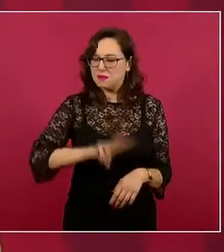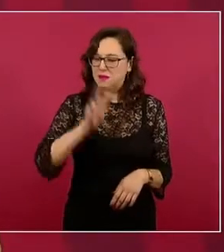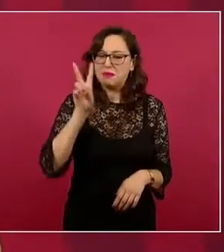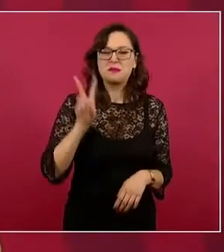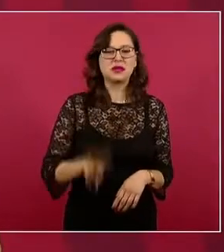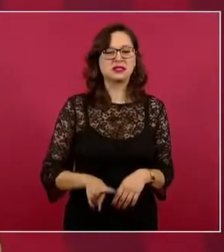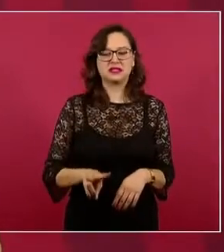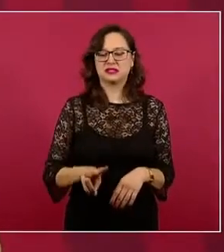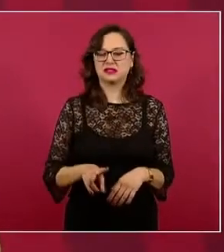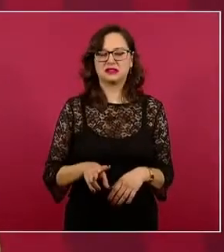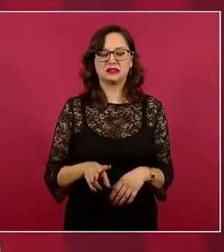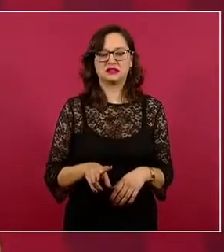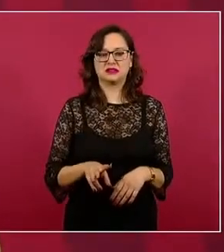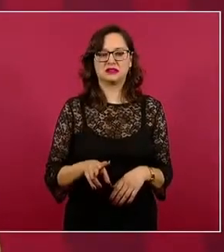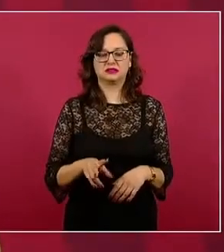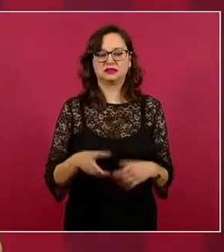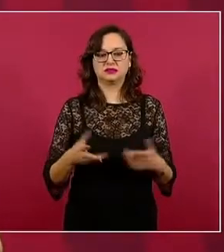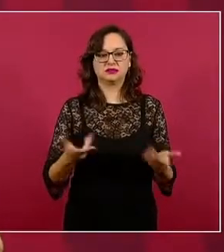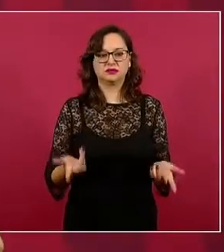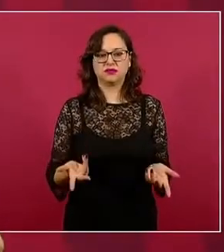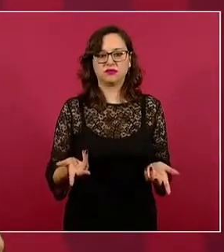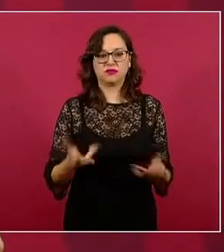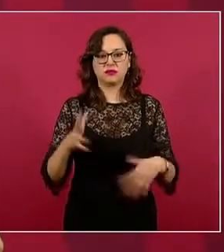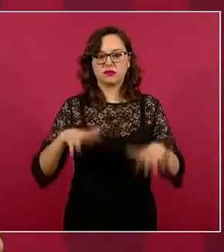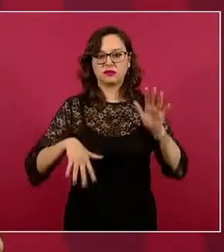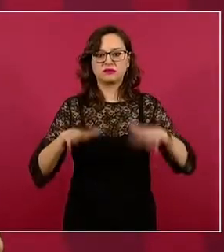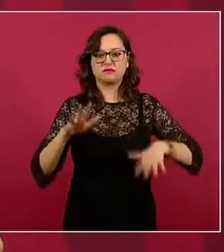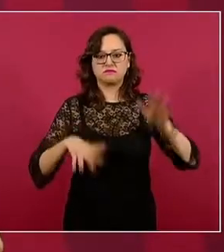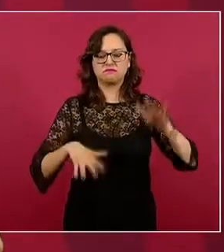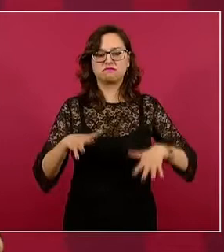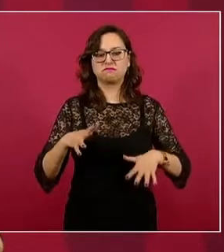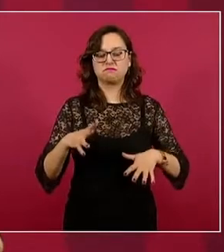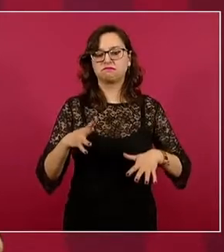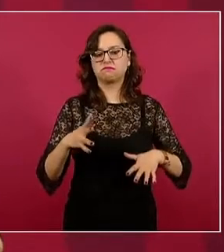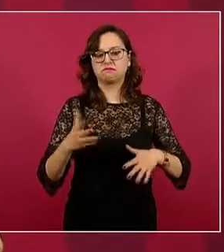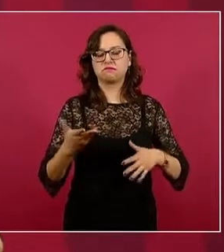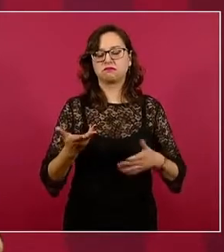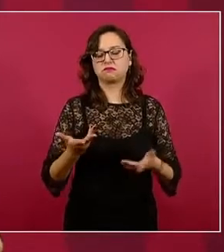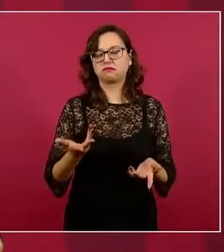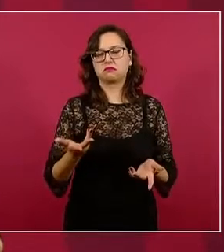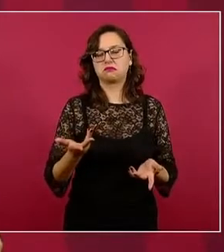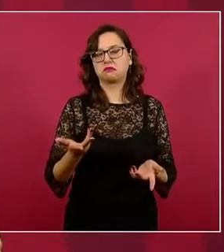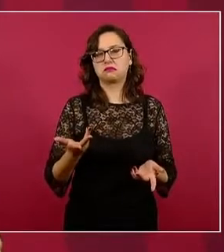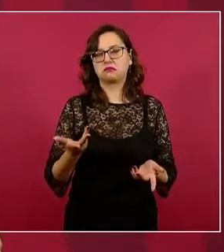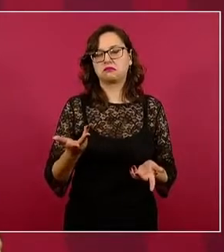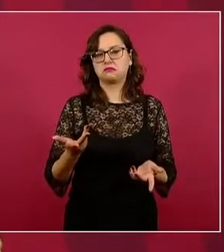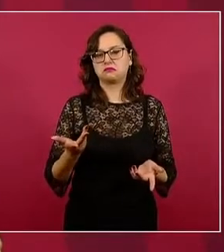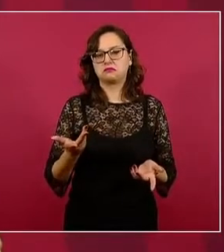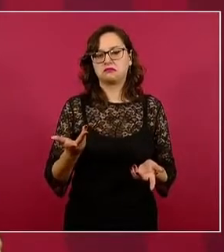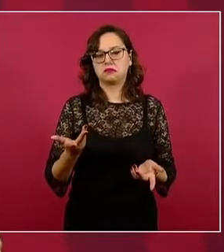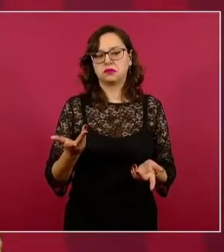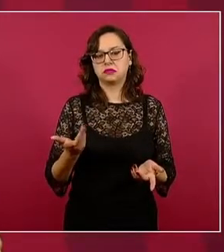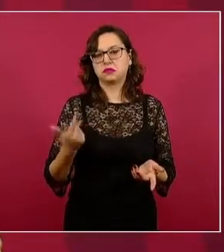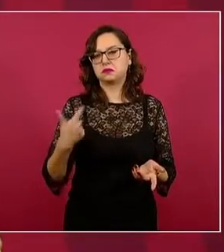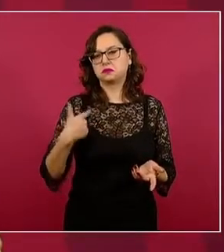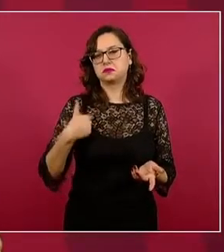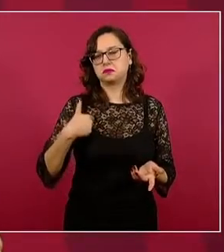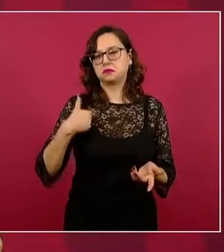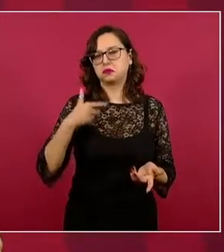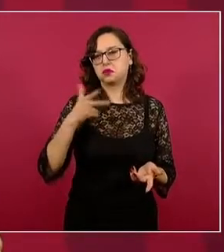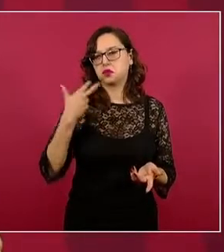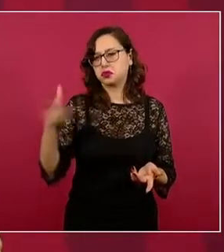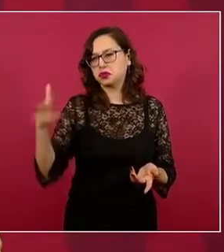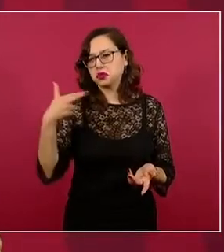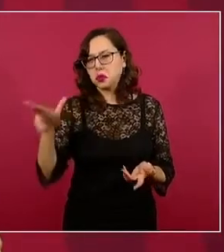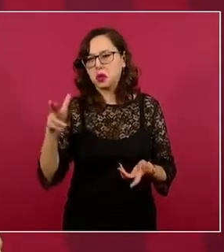de repente, ya no lo hago, pero antes que iba yo a